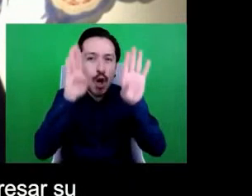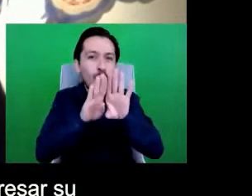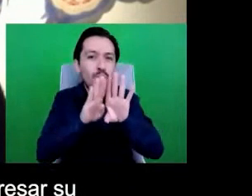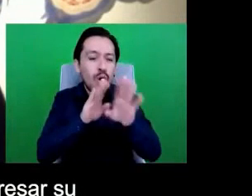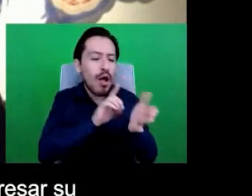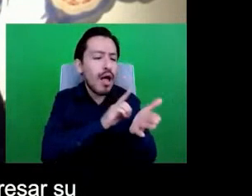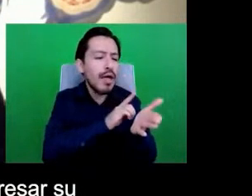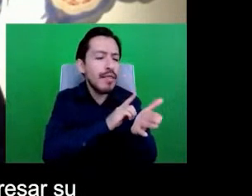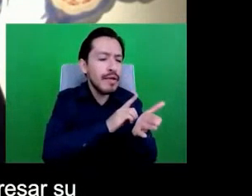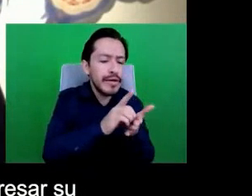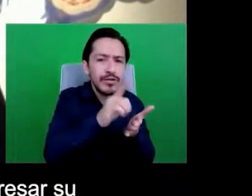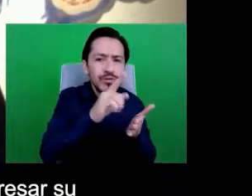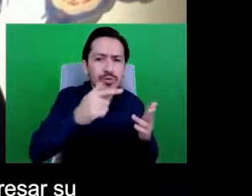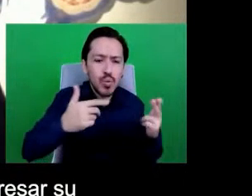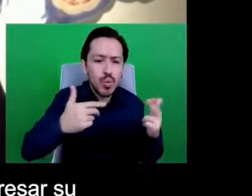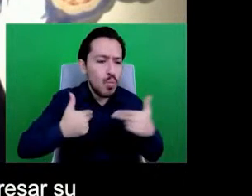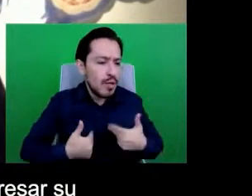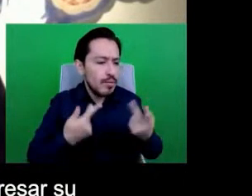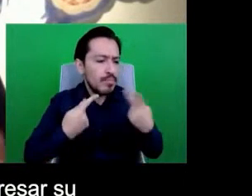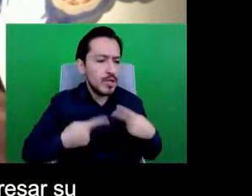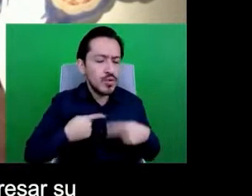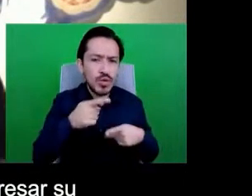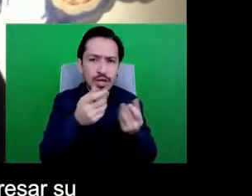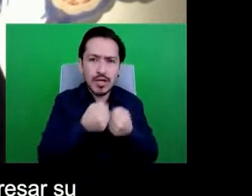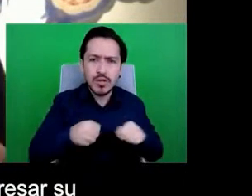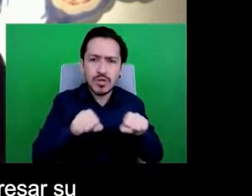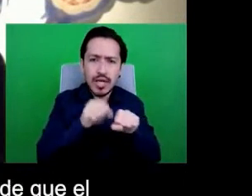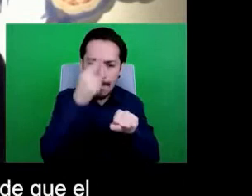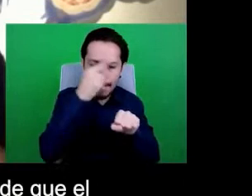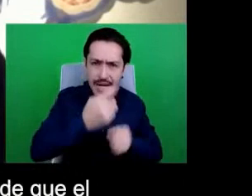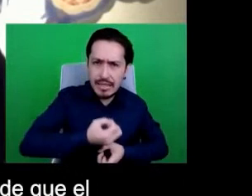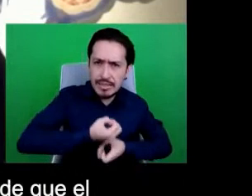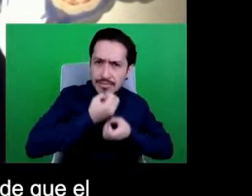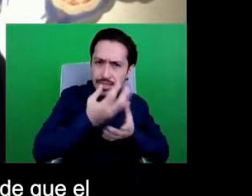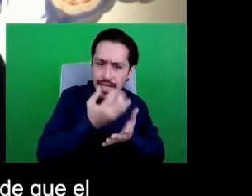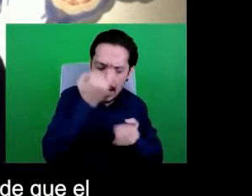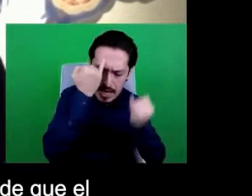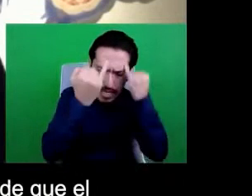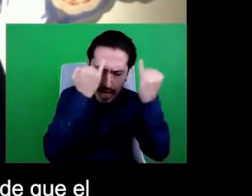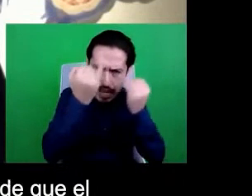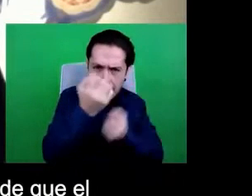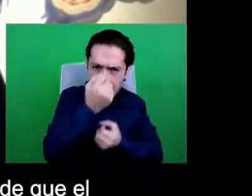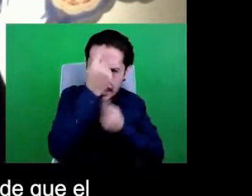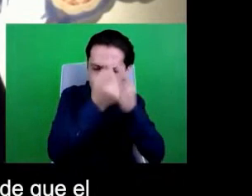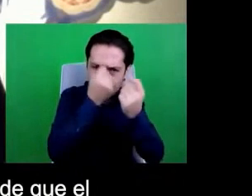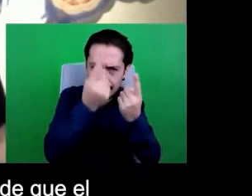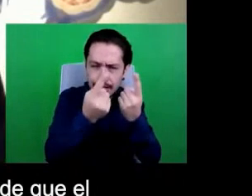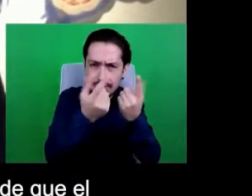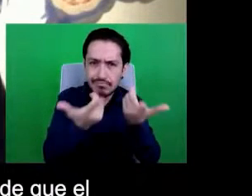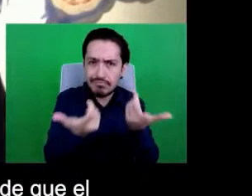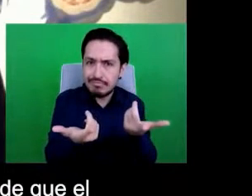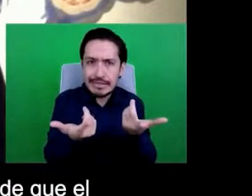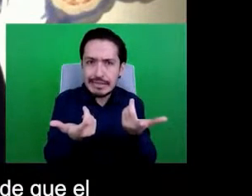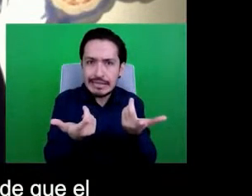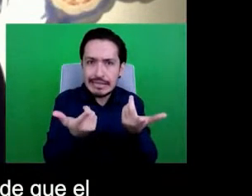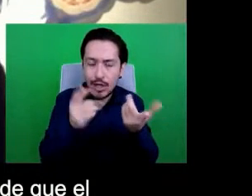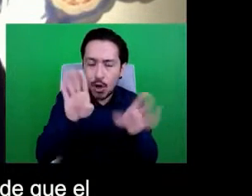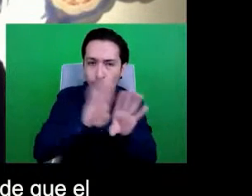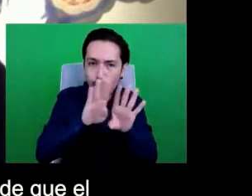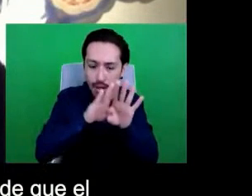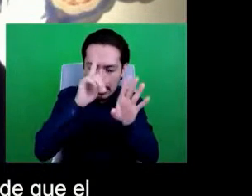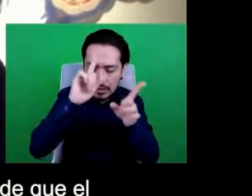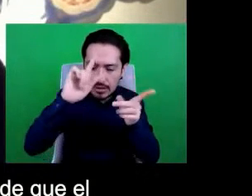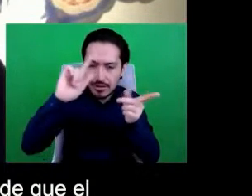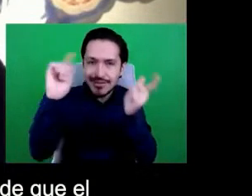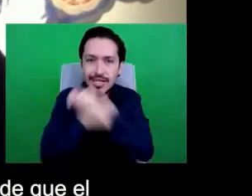poder expresar su creatividad y apreciar la creatividad de las demás personas, pues rápidamente se puede convertir en